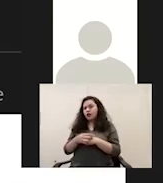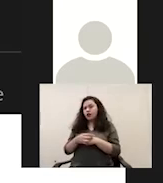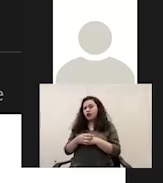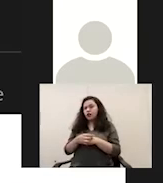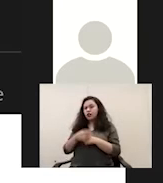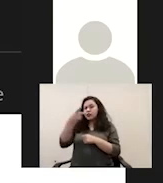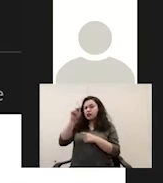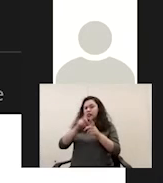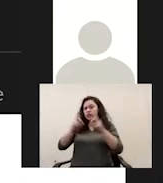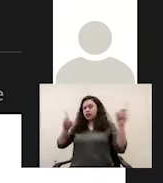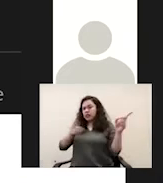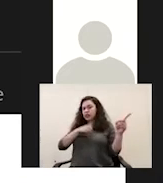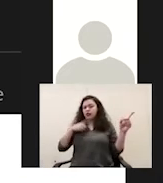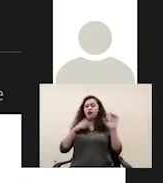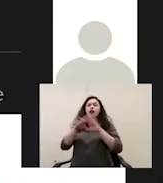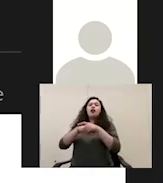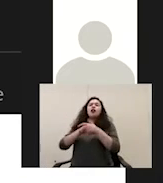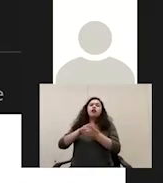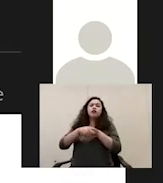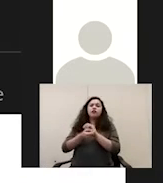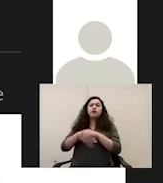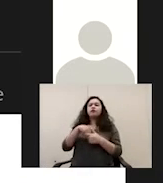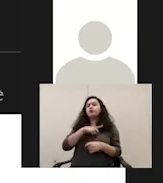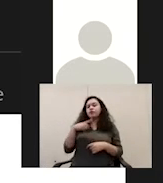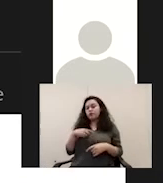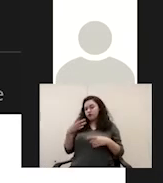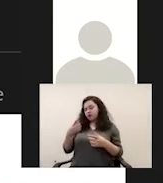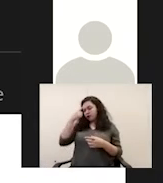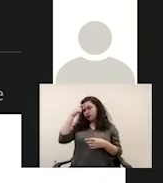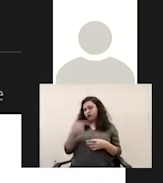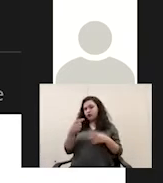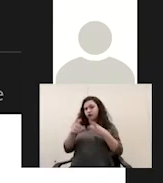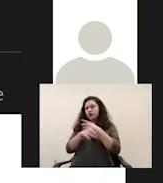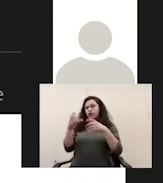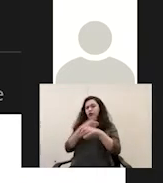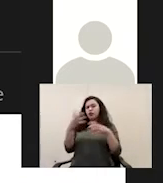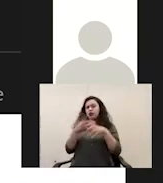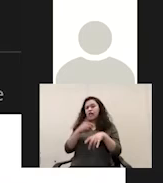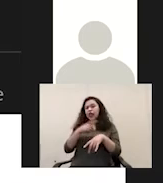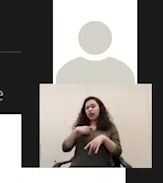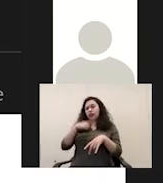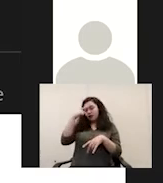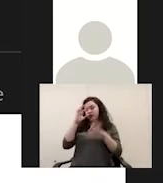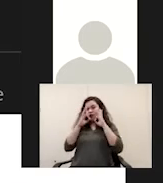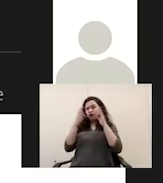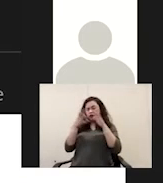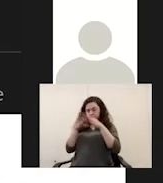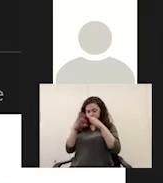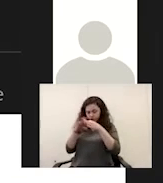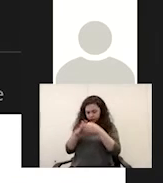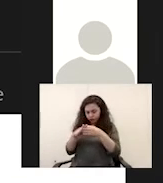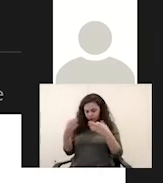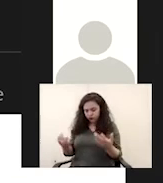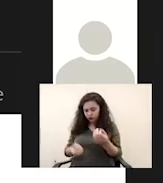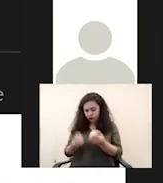sana distancia, de que tiene que lavarse las manos, de que tiene que hacer ciertas cosas de manera muy recurrente o habitual, que se haga